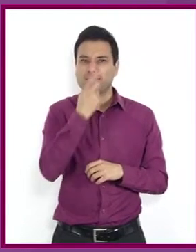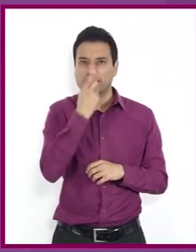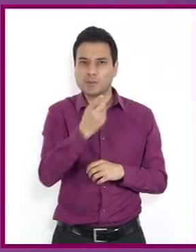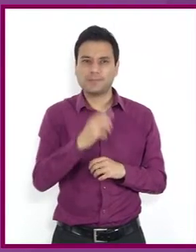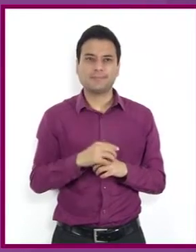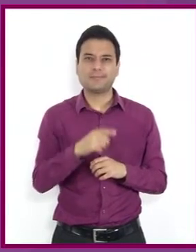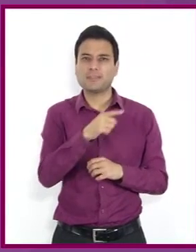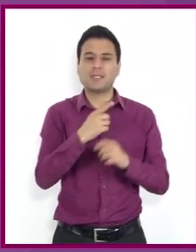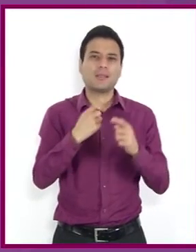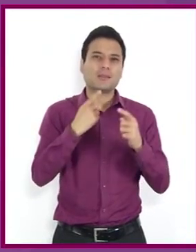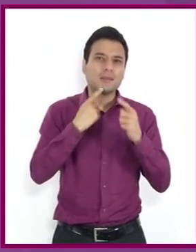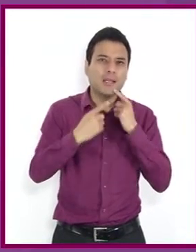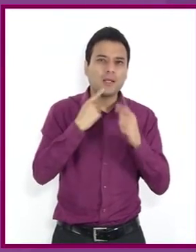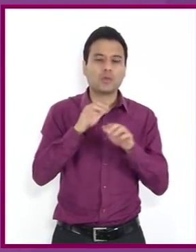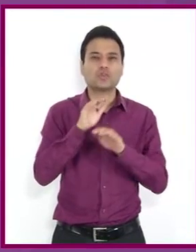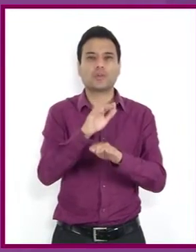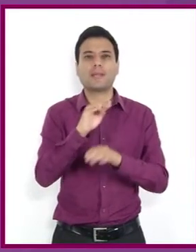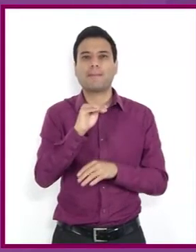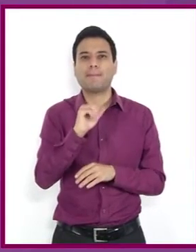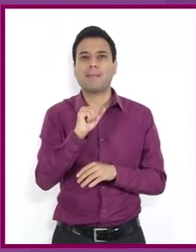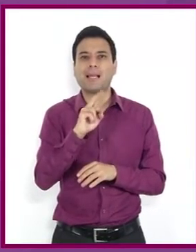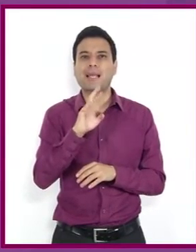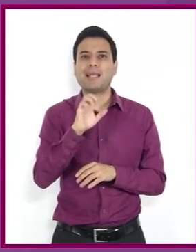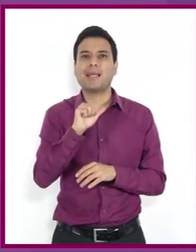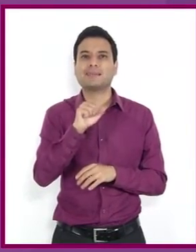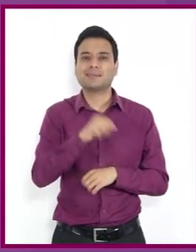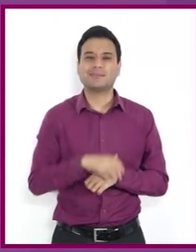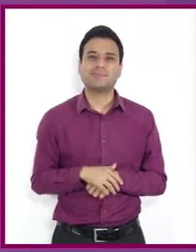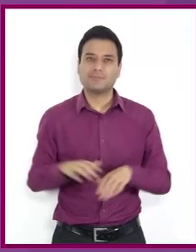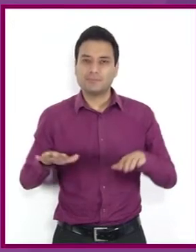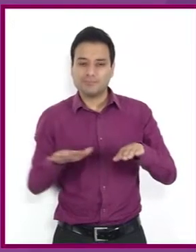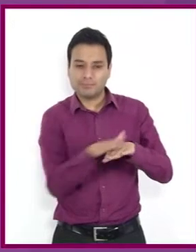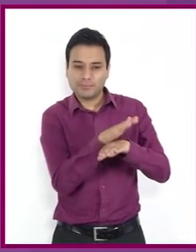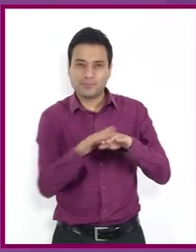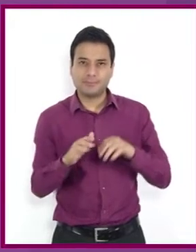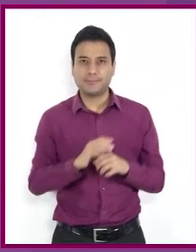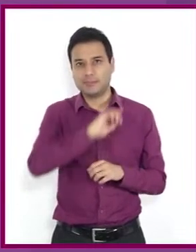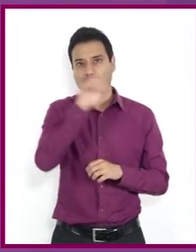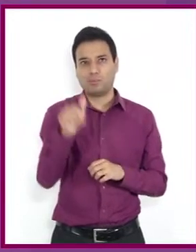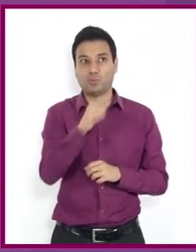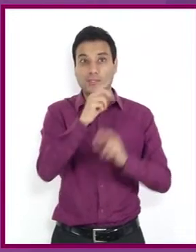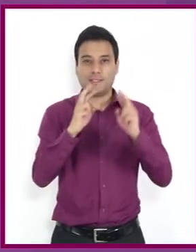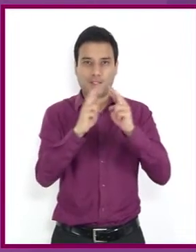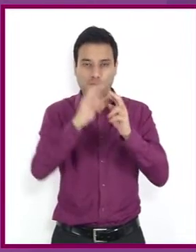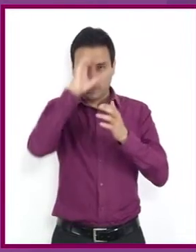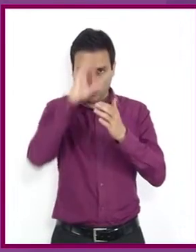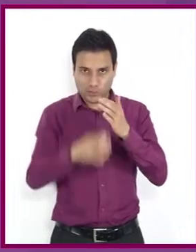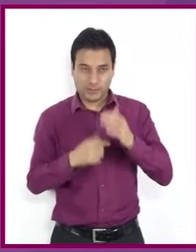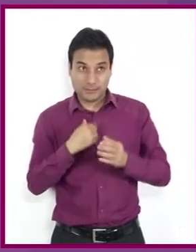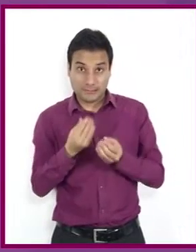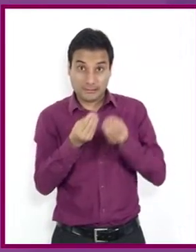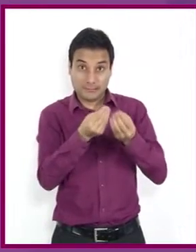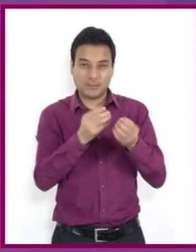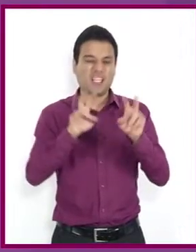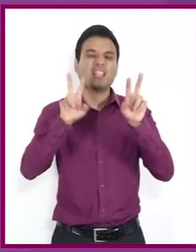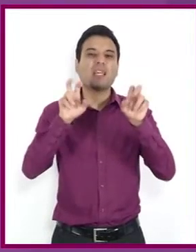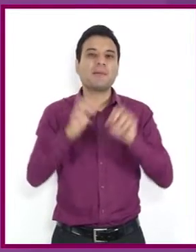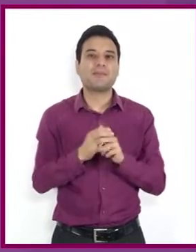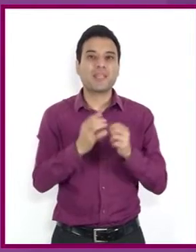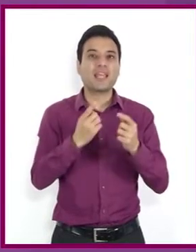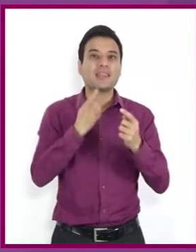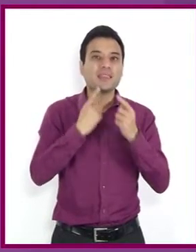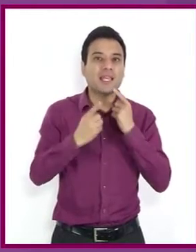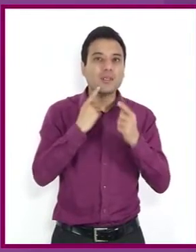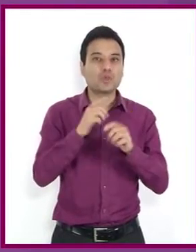sobre las mareas. El título con el que lo presenté a la Inquisición para pedir su aprobación fue Diálogo sobre